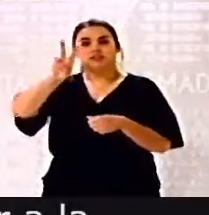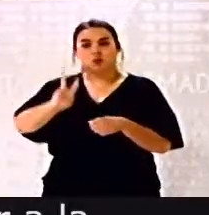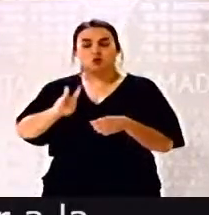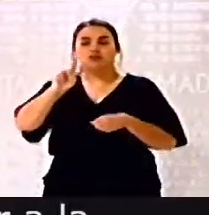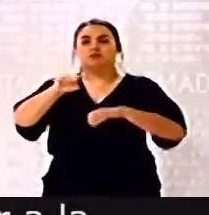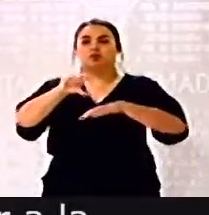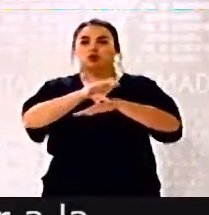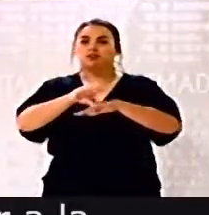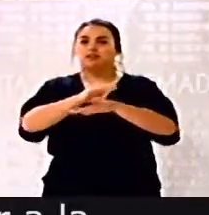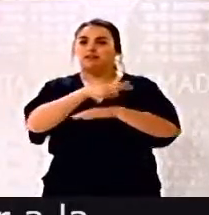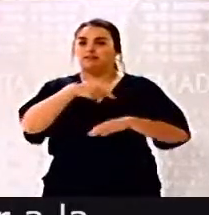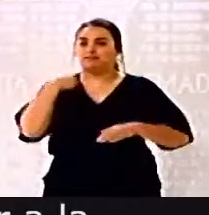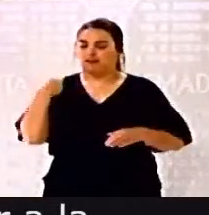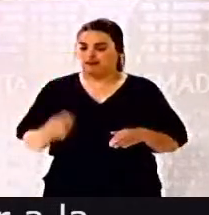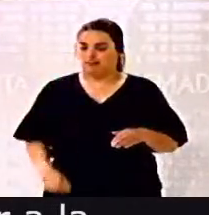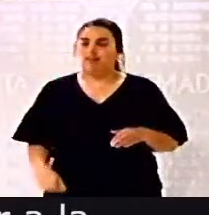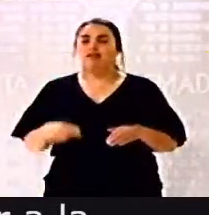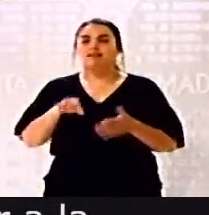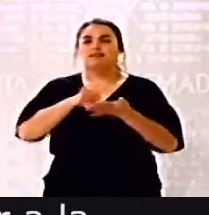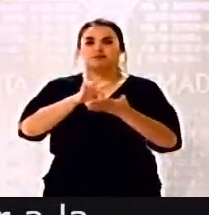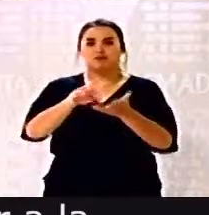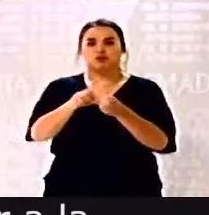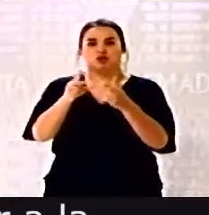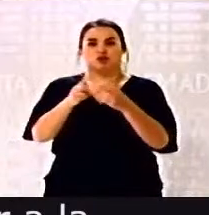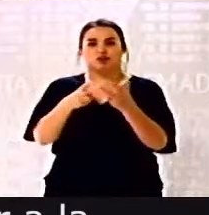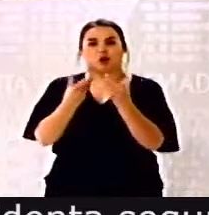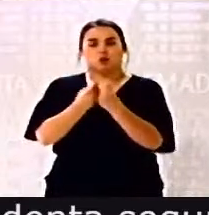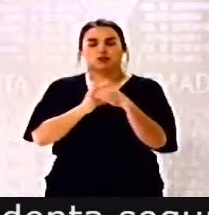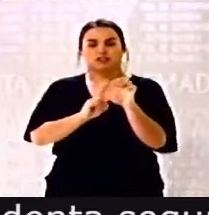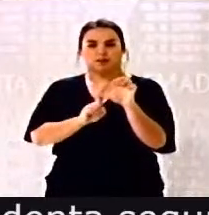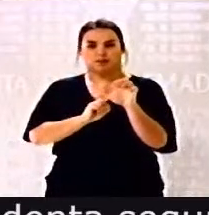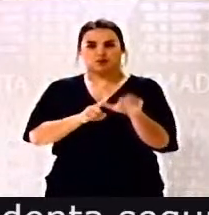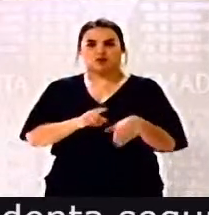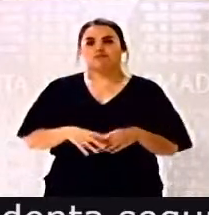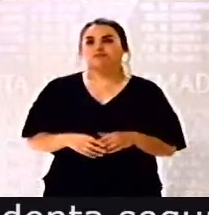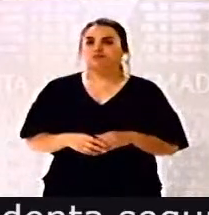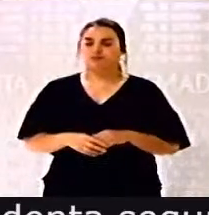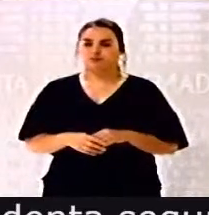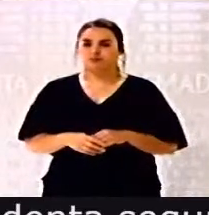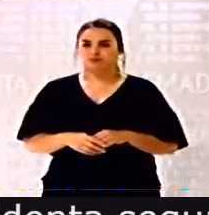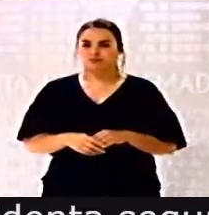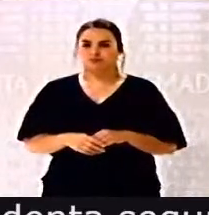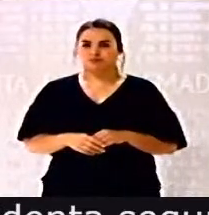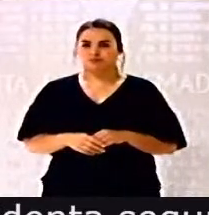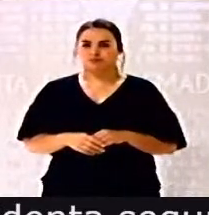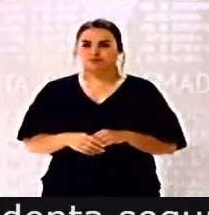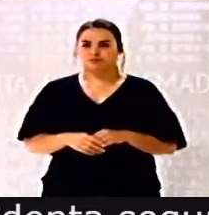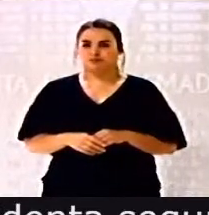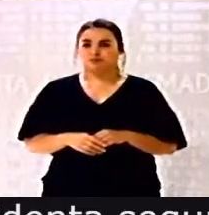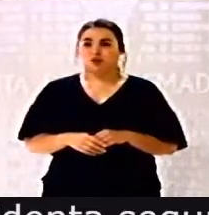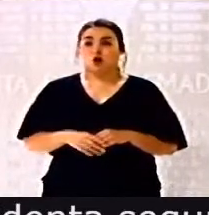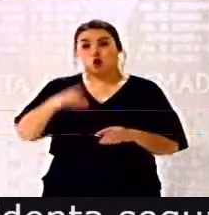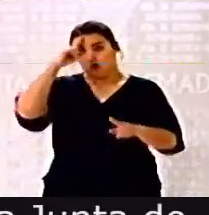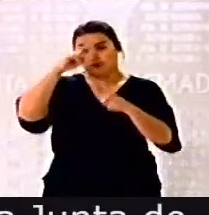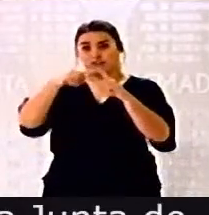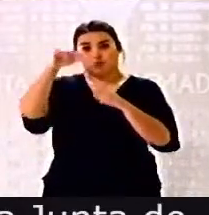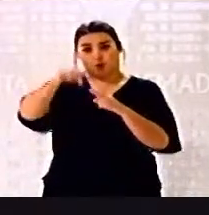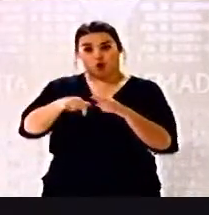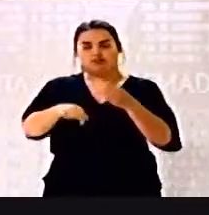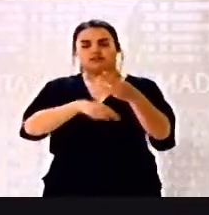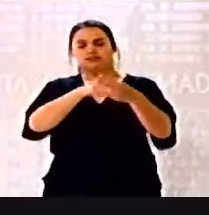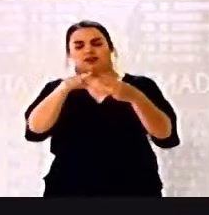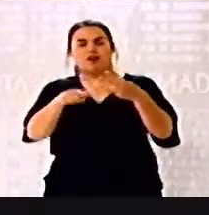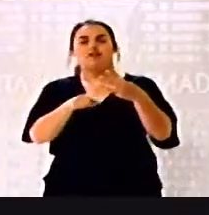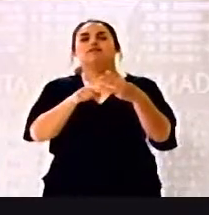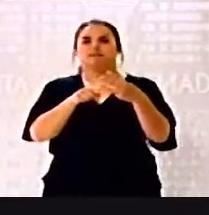Consejería de Sanidad y Servicios Sociales de la Junta de Extremadura. 3 objetivos